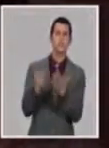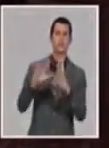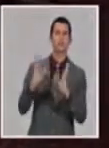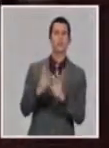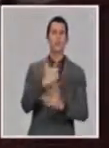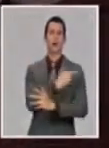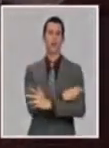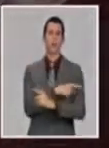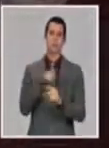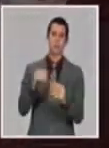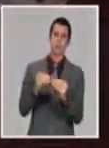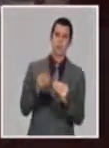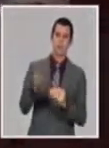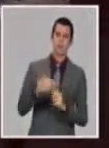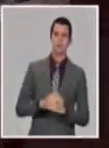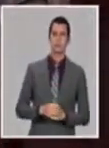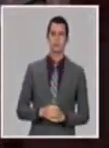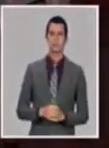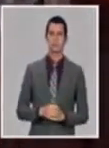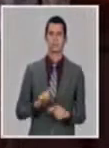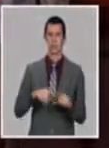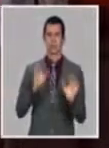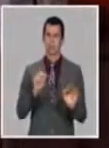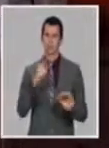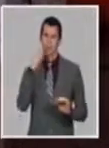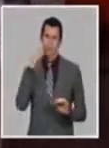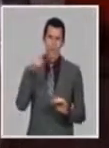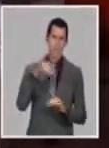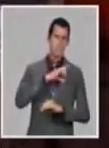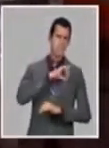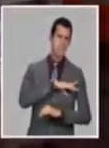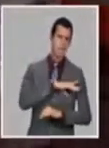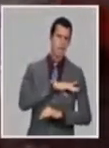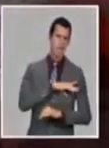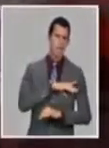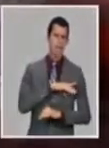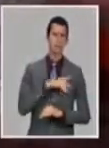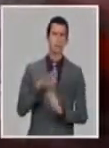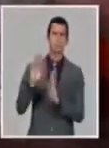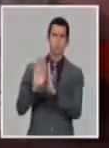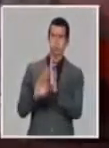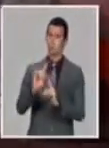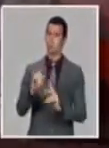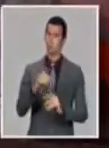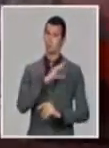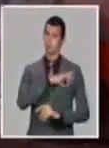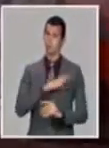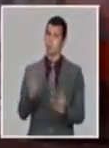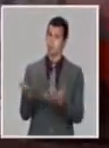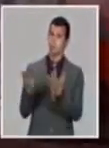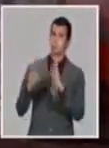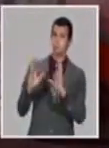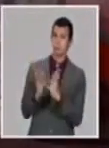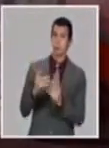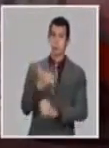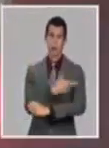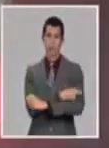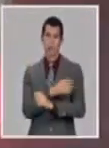este país es uno de los más avanzados en la región y tiene vacunado más del 45% de su